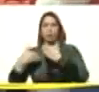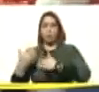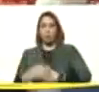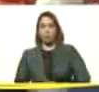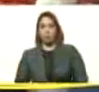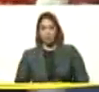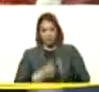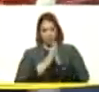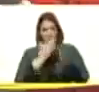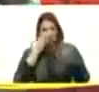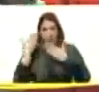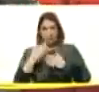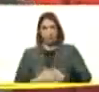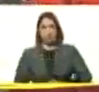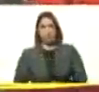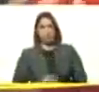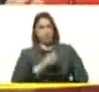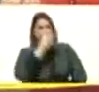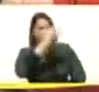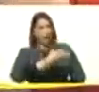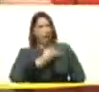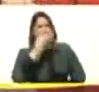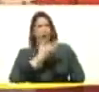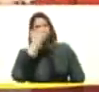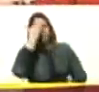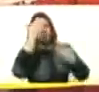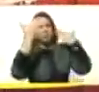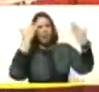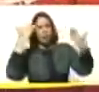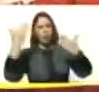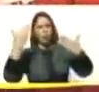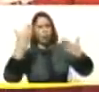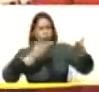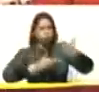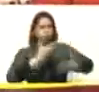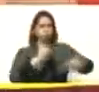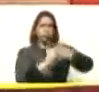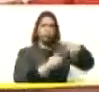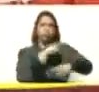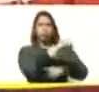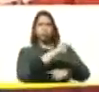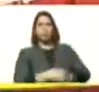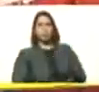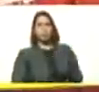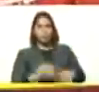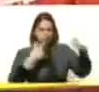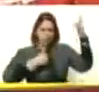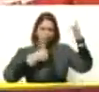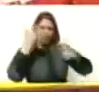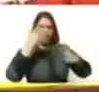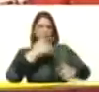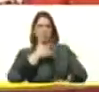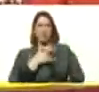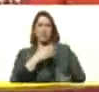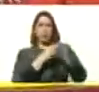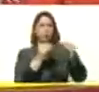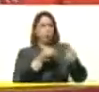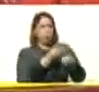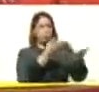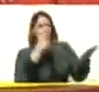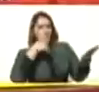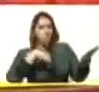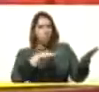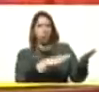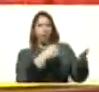Alejandra, por favor. Buenas tardes, un saludo solidario, revolucionario y chavista a todo nuestro